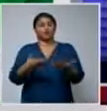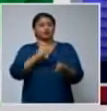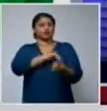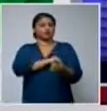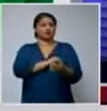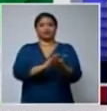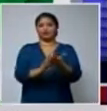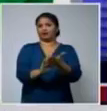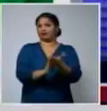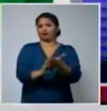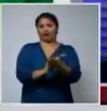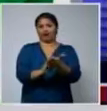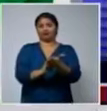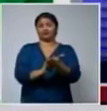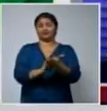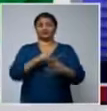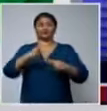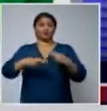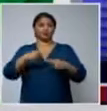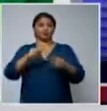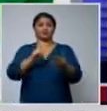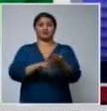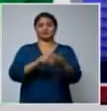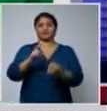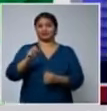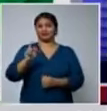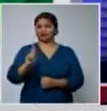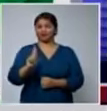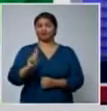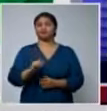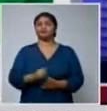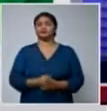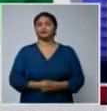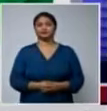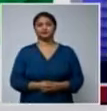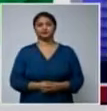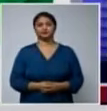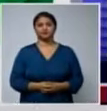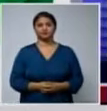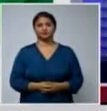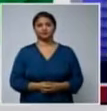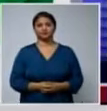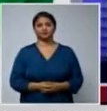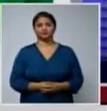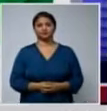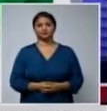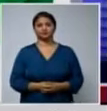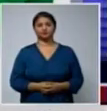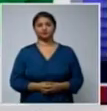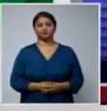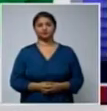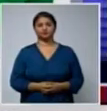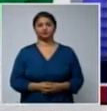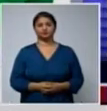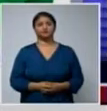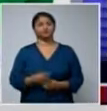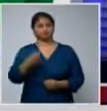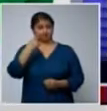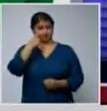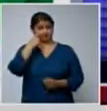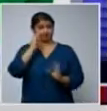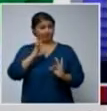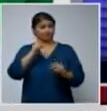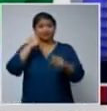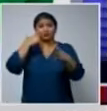asintomático en el momento que se ha hecho el diagnóstico. Fíjense la importancia de esta característica de